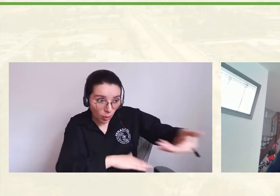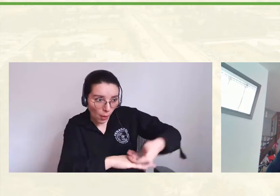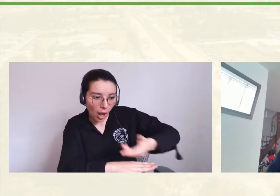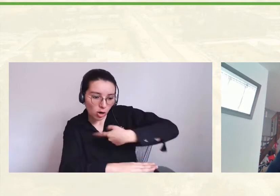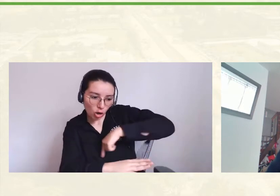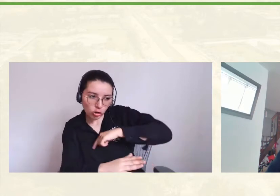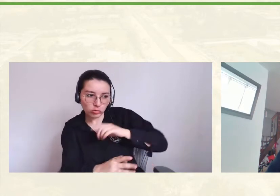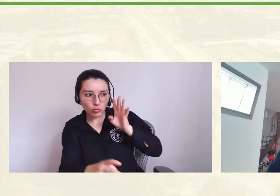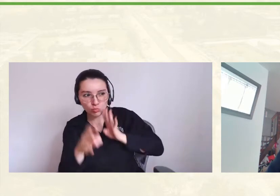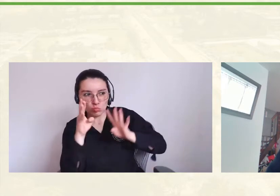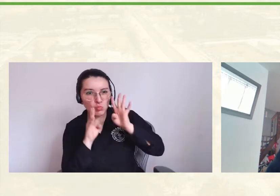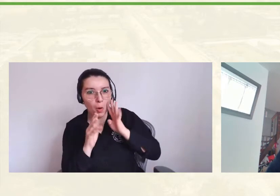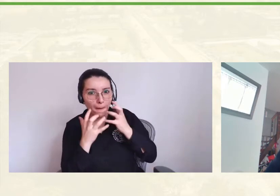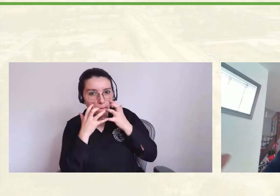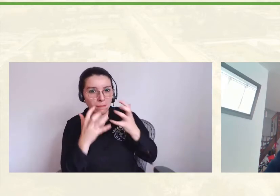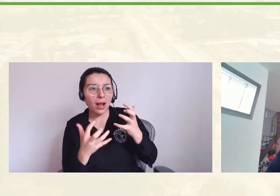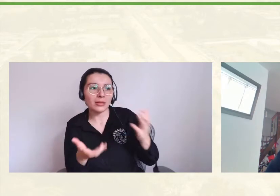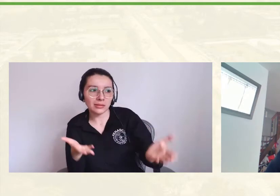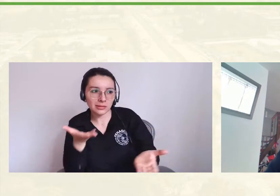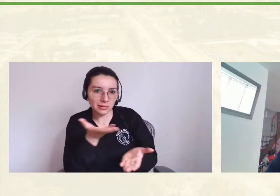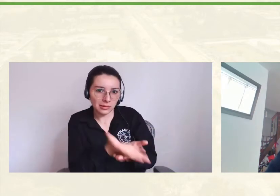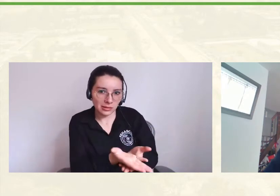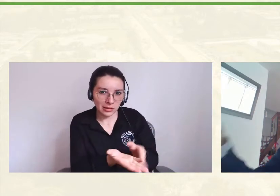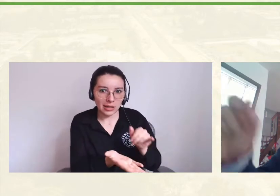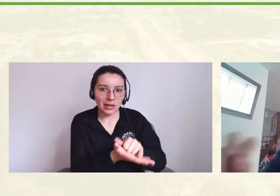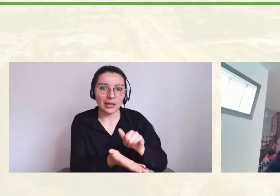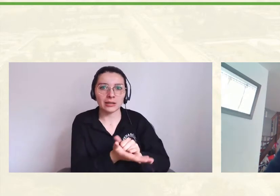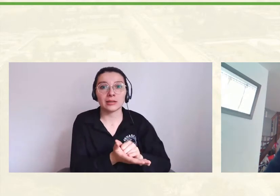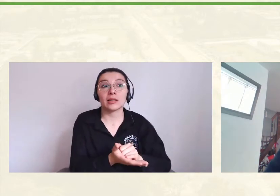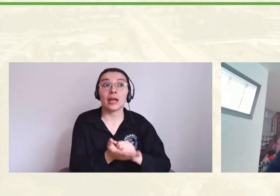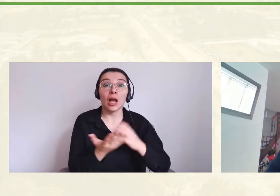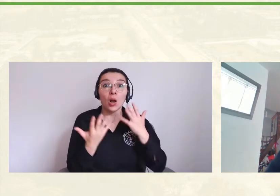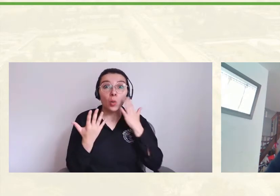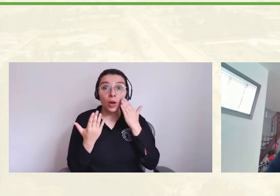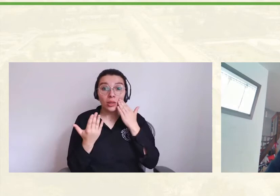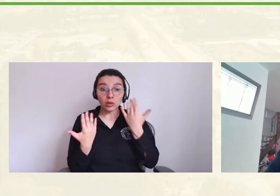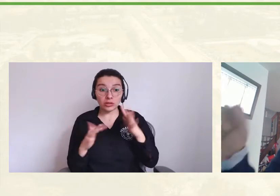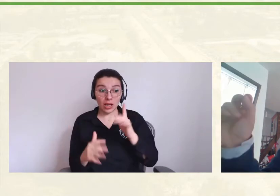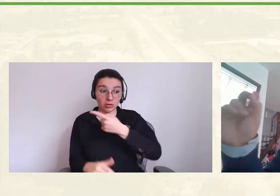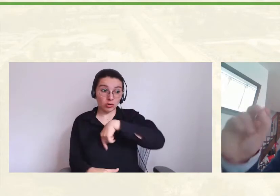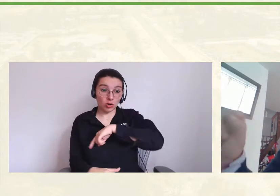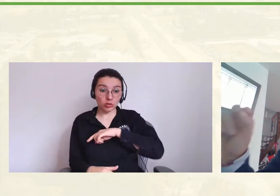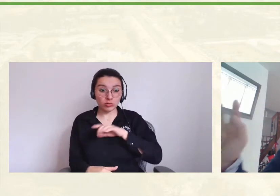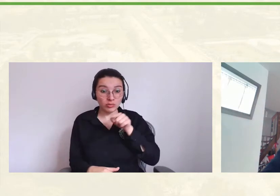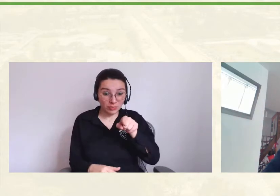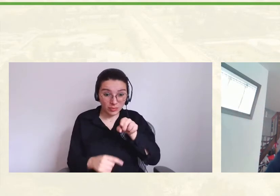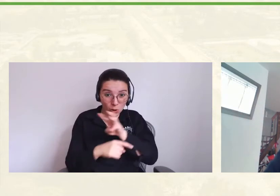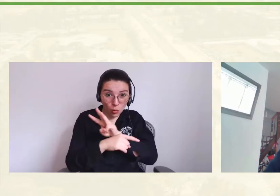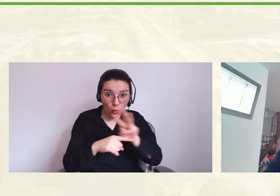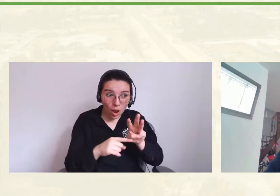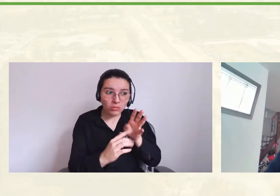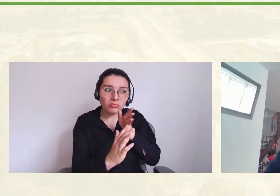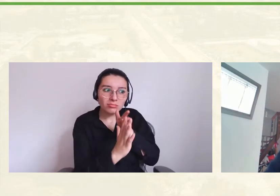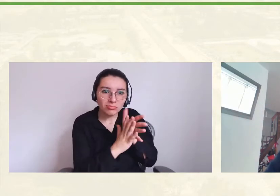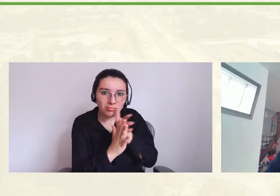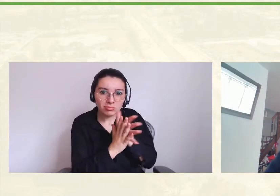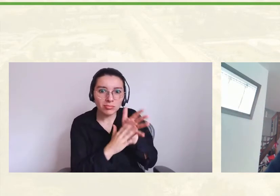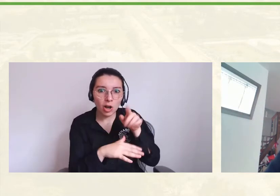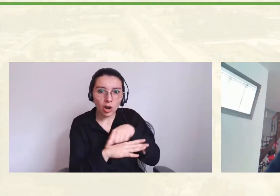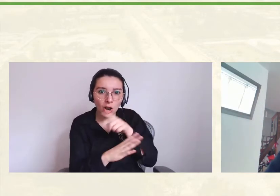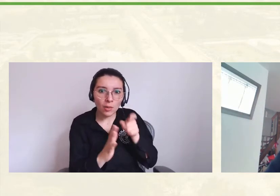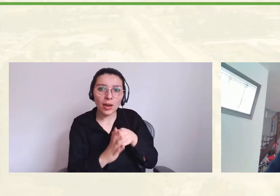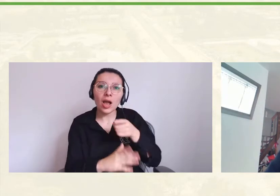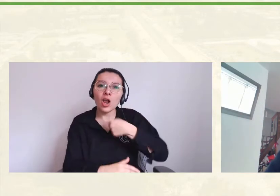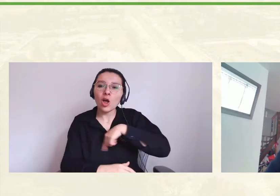esto. En ese momento que empezamos a socializar y todo, dentro de este micrositio, hay una zona que hemos venido trabajando con el área de